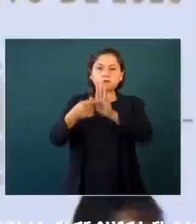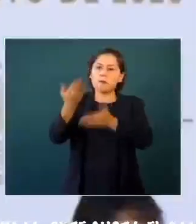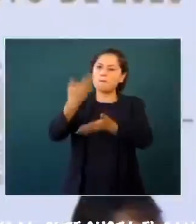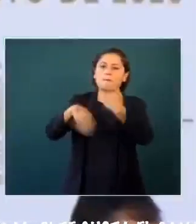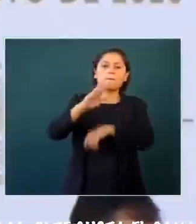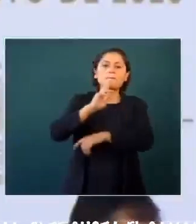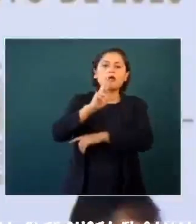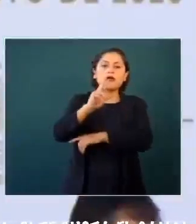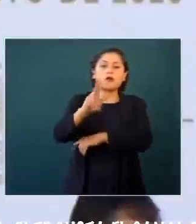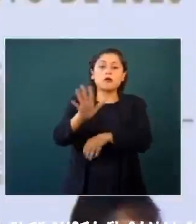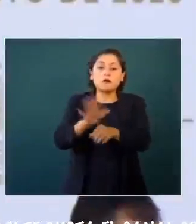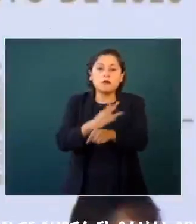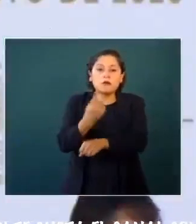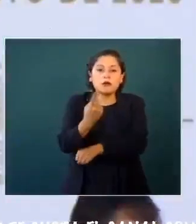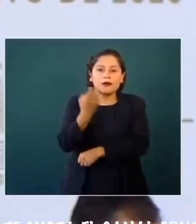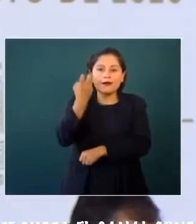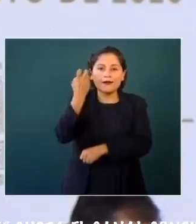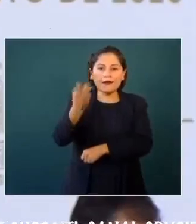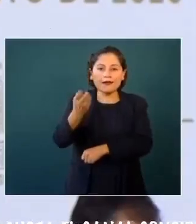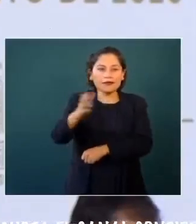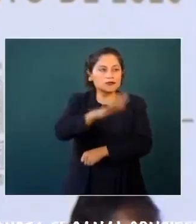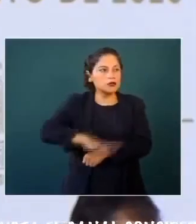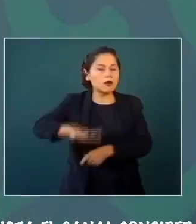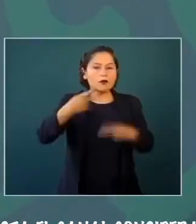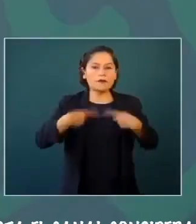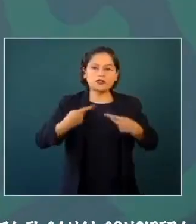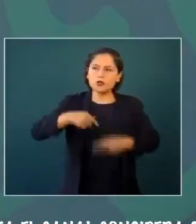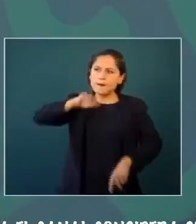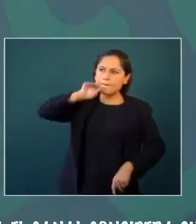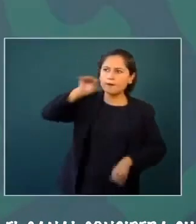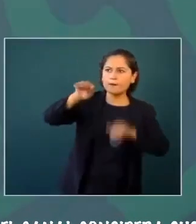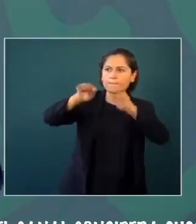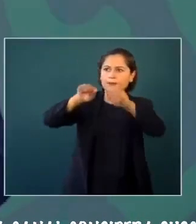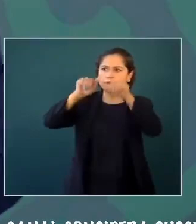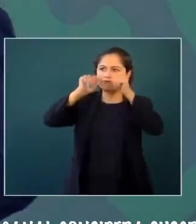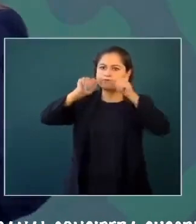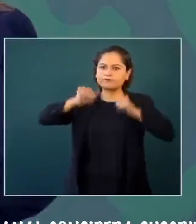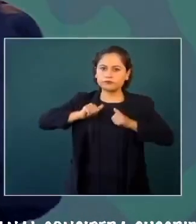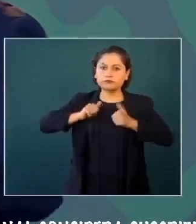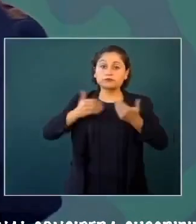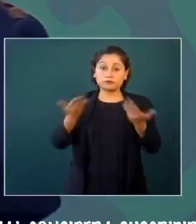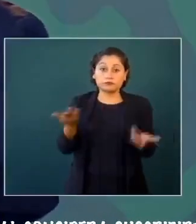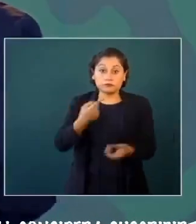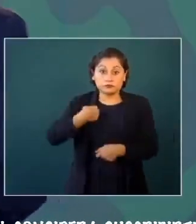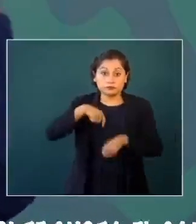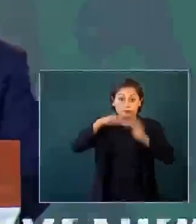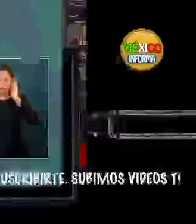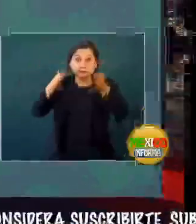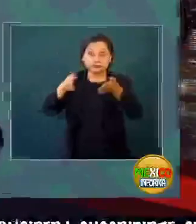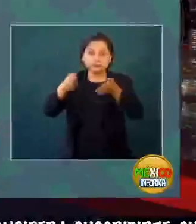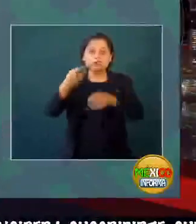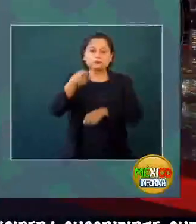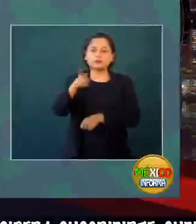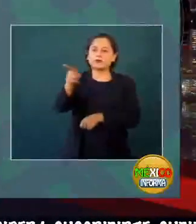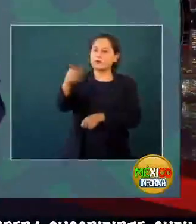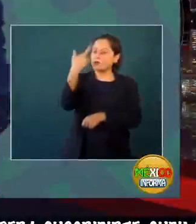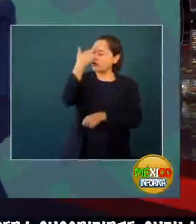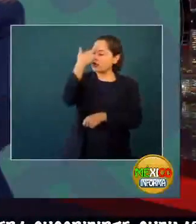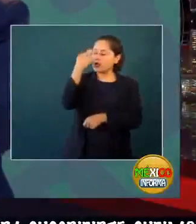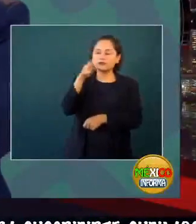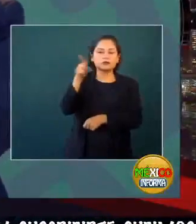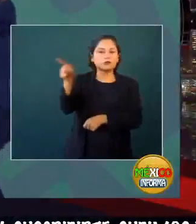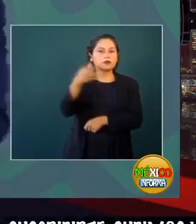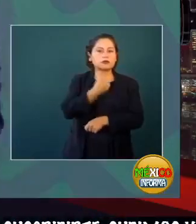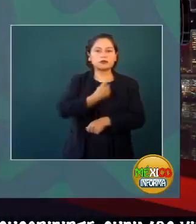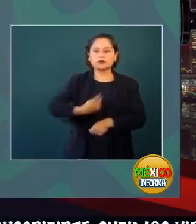eso es lo que hoy en día exigen y demandan las familias mexicanas pero como usted acertadamente ha dicho señor presidente